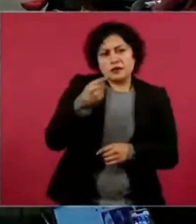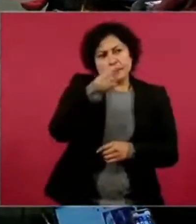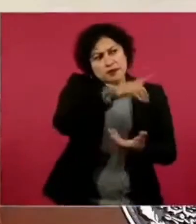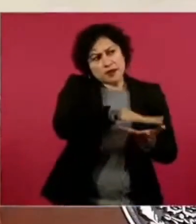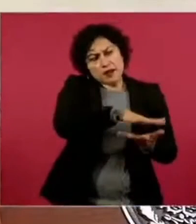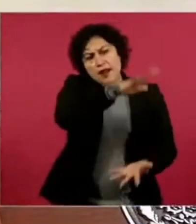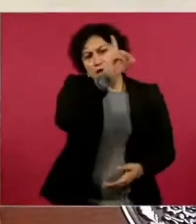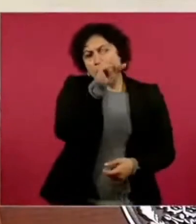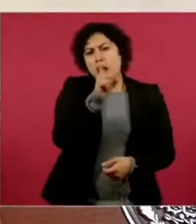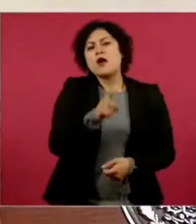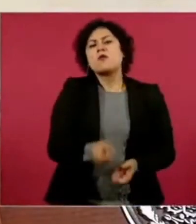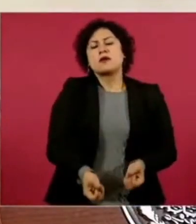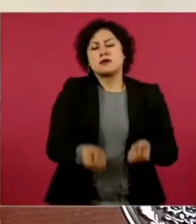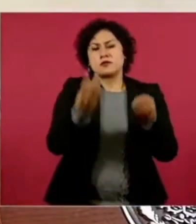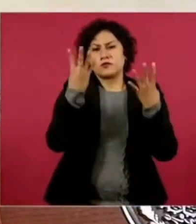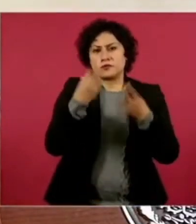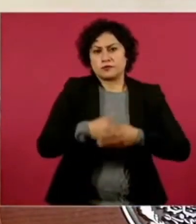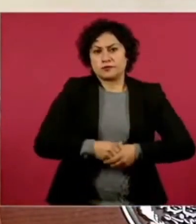se